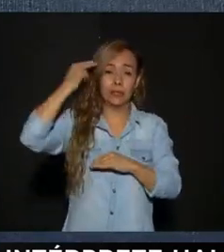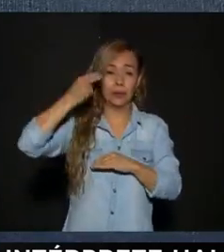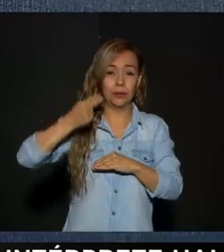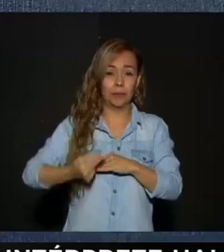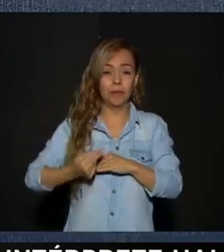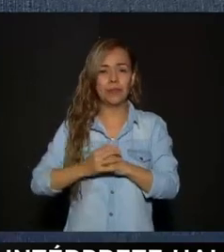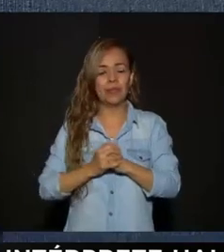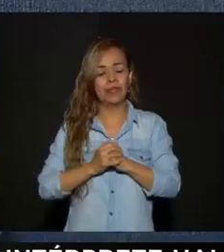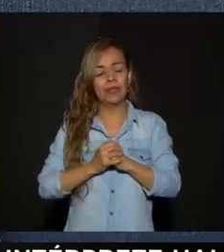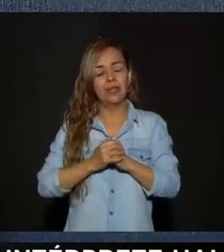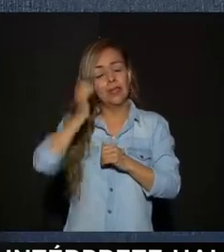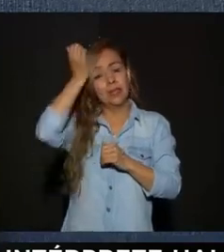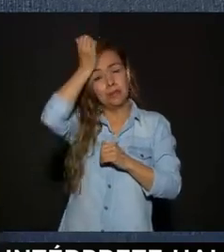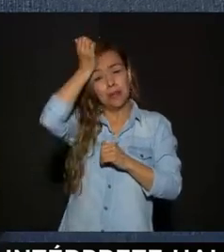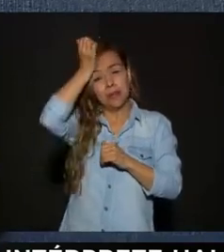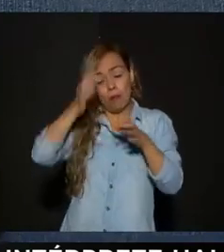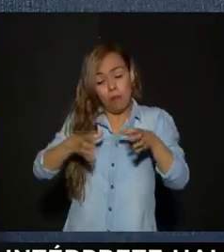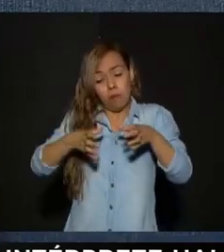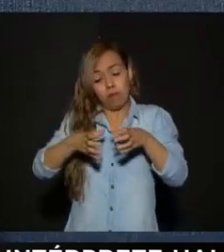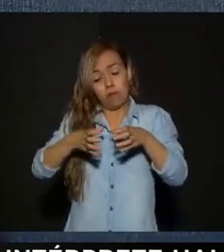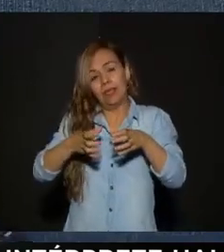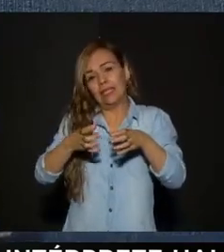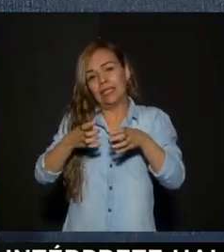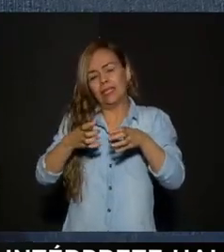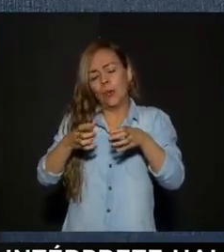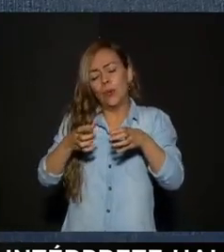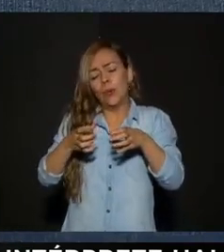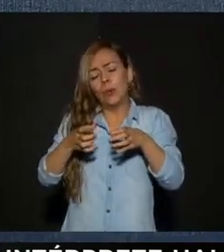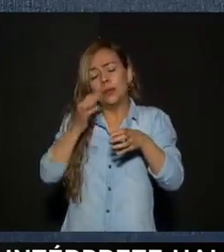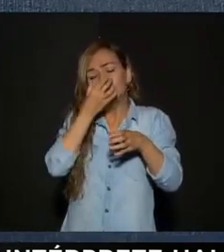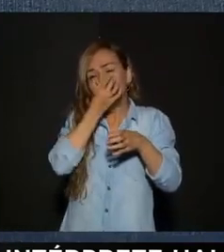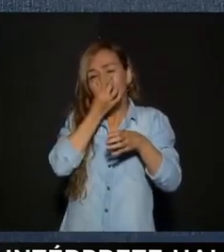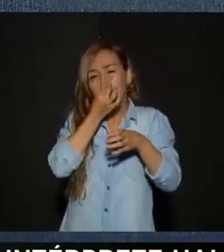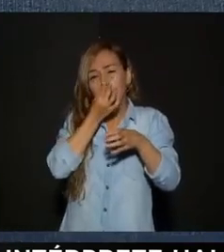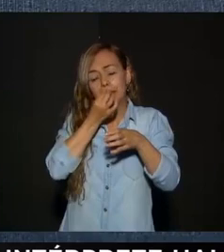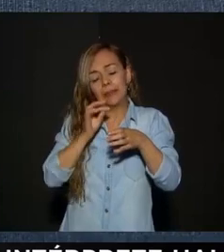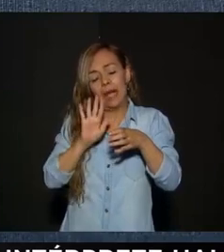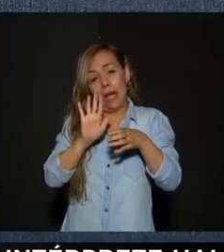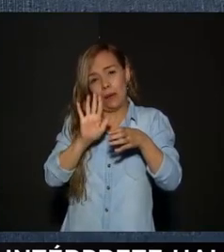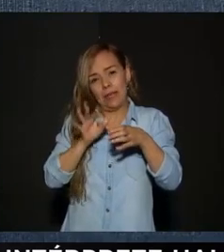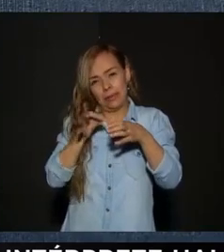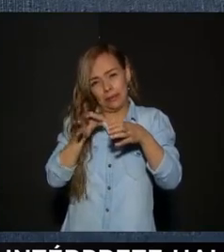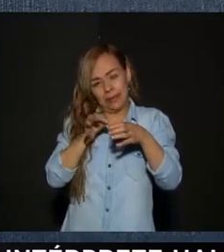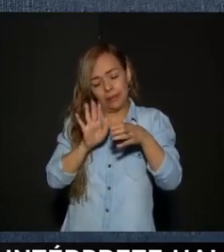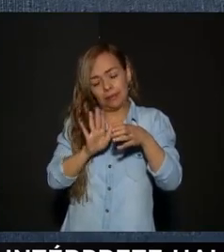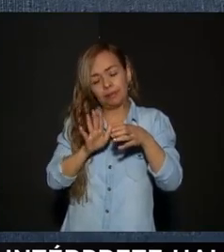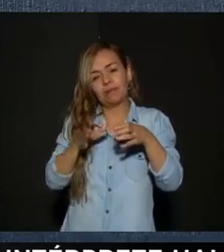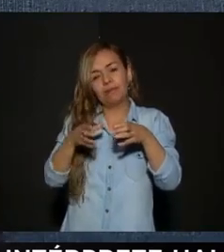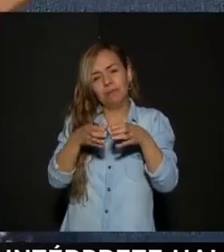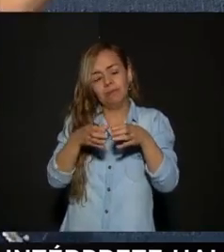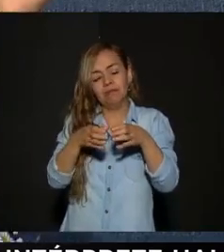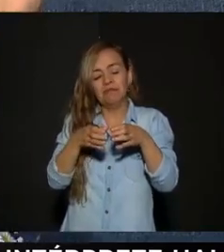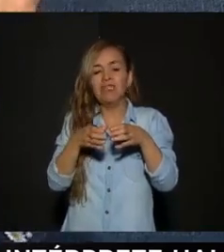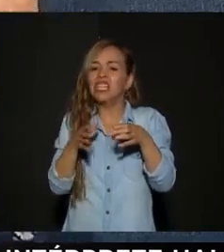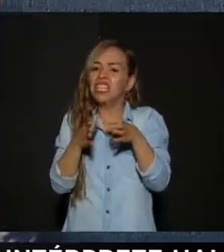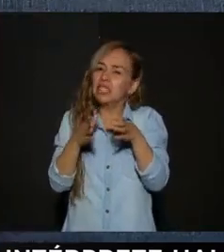pequeño, digamos relacionado con el planeta Tierra, ahorita lo vamos a ver, un asteroide puede ser hasta de más o